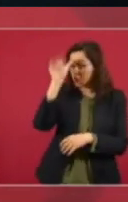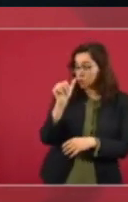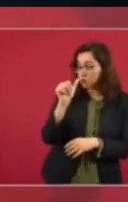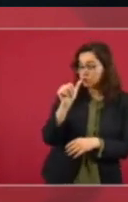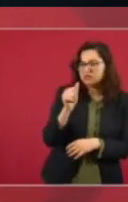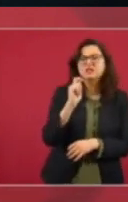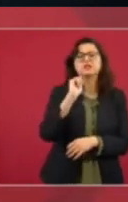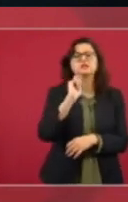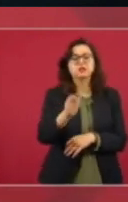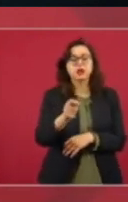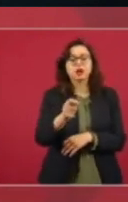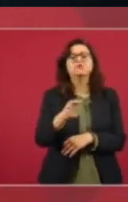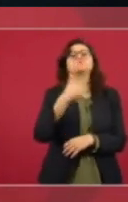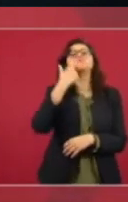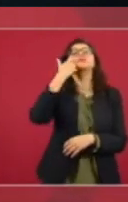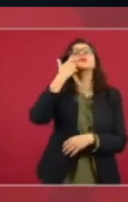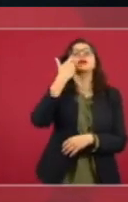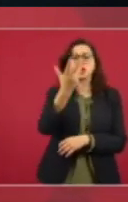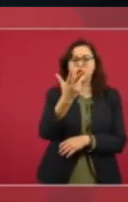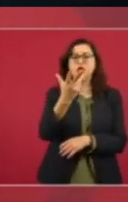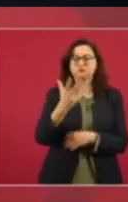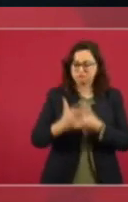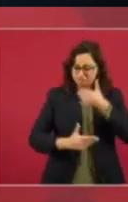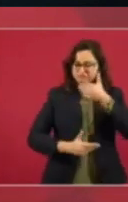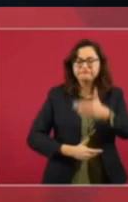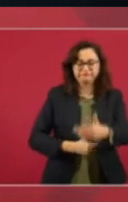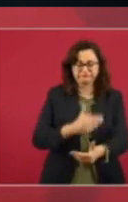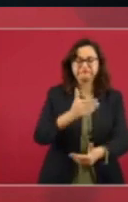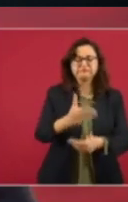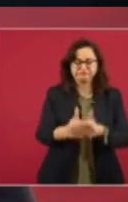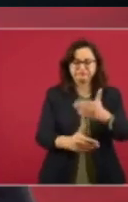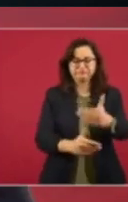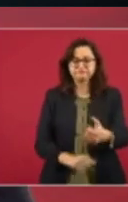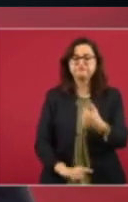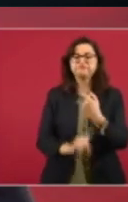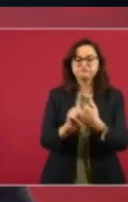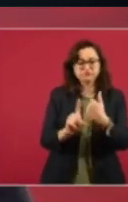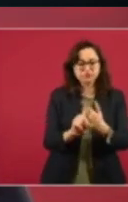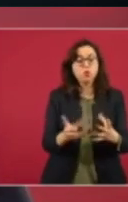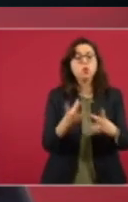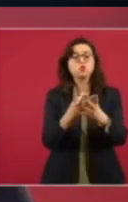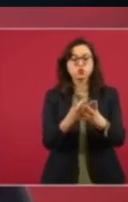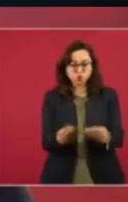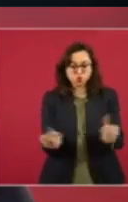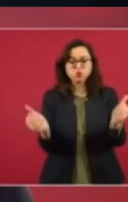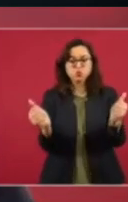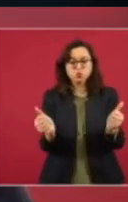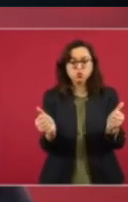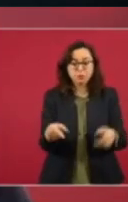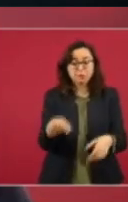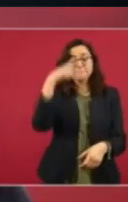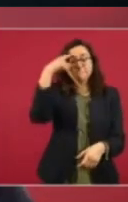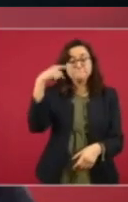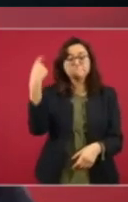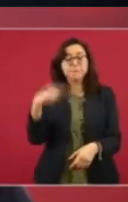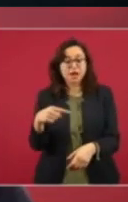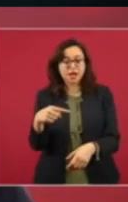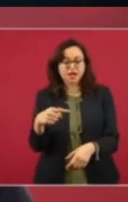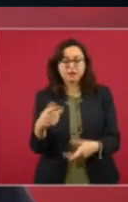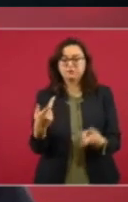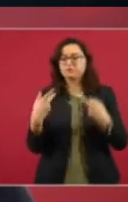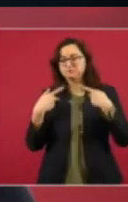este tema con la seguridad de que resolverlo será en beneficio